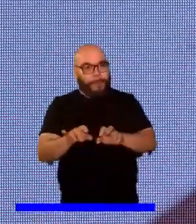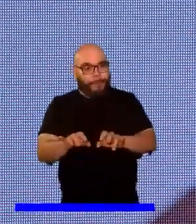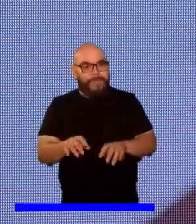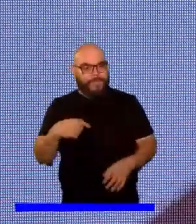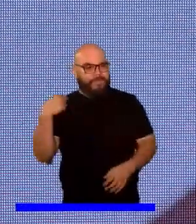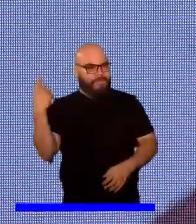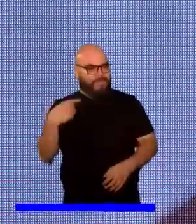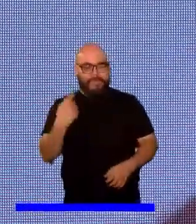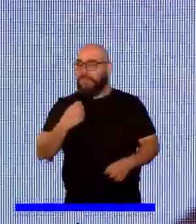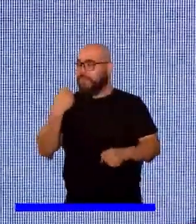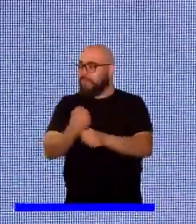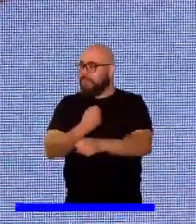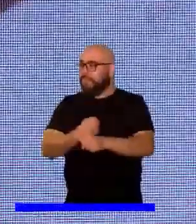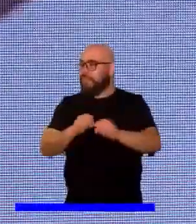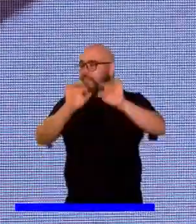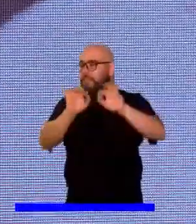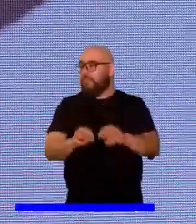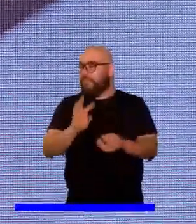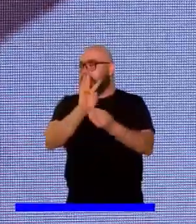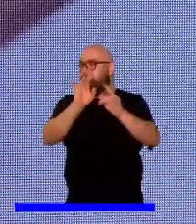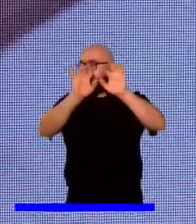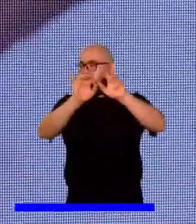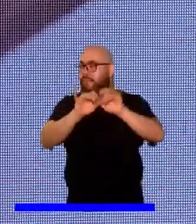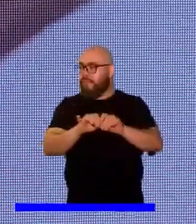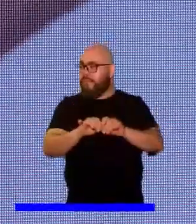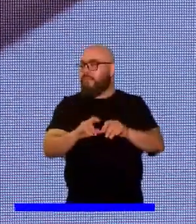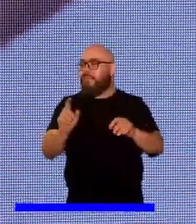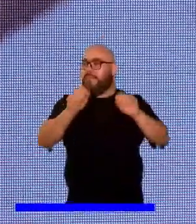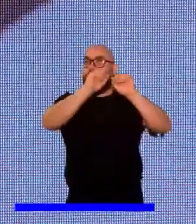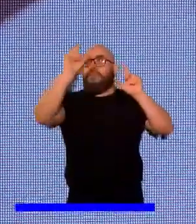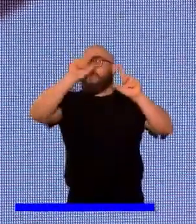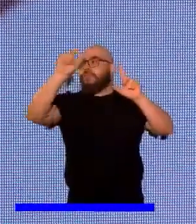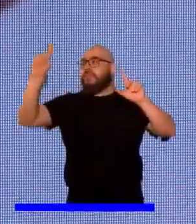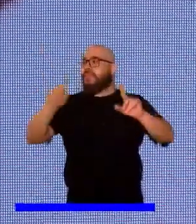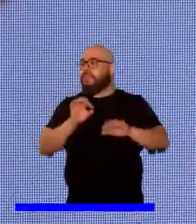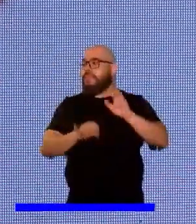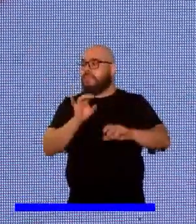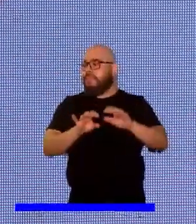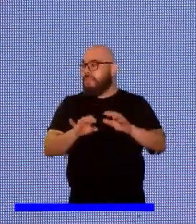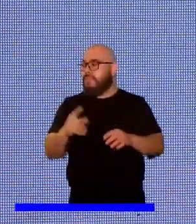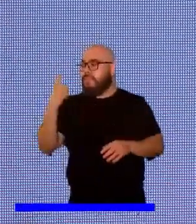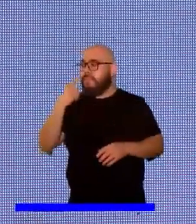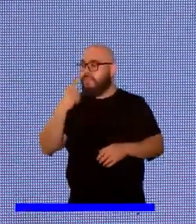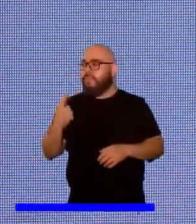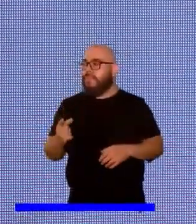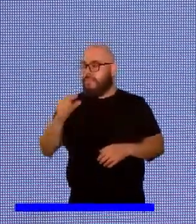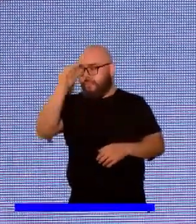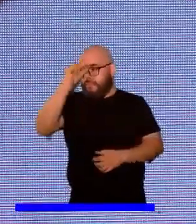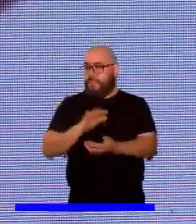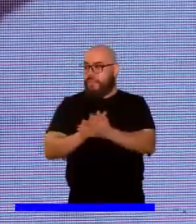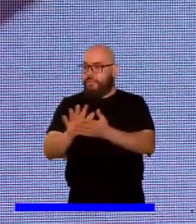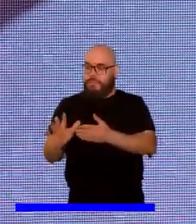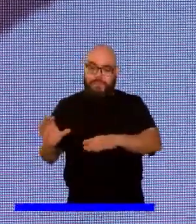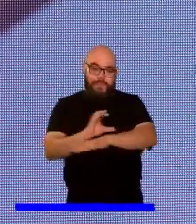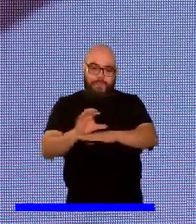Y esto puede ser trabajando en un documento porque tengo 20 pestañas del navegador abiertas, pero ahora imagínense corriendo un modelo de IA generativa dentro